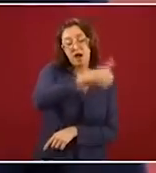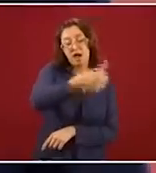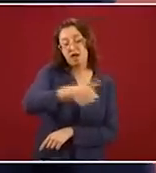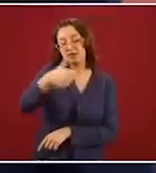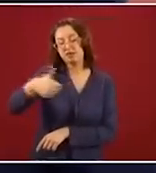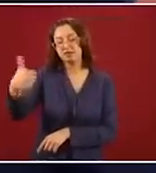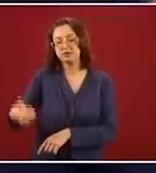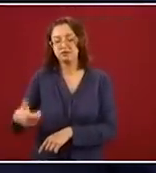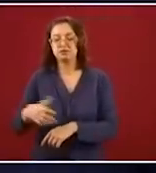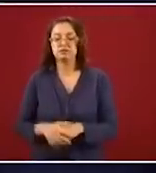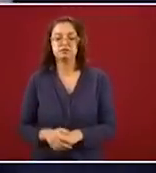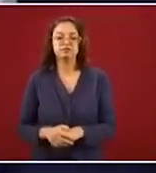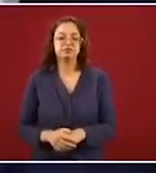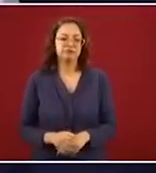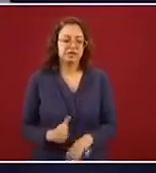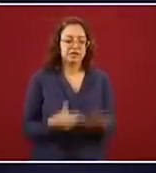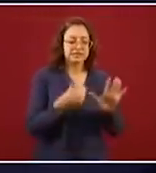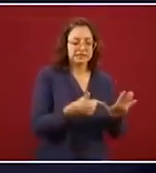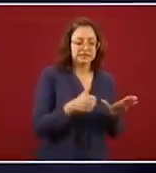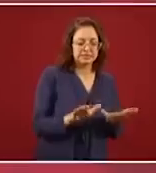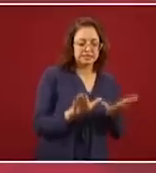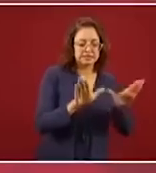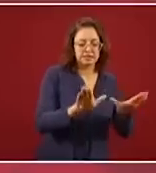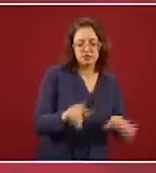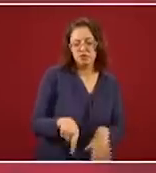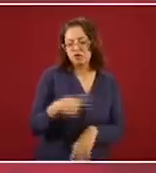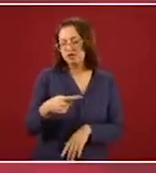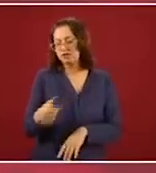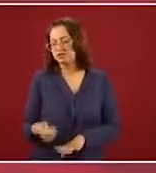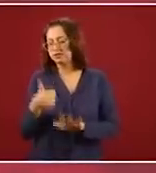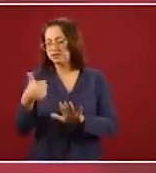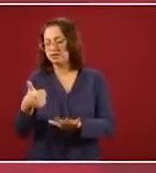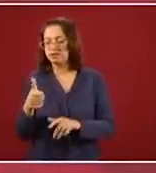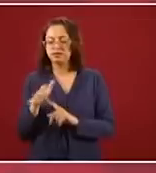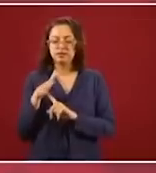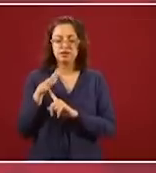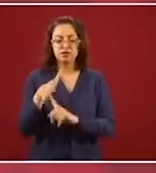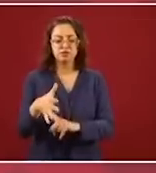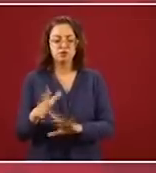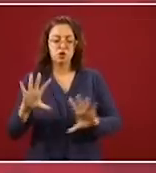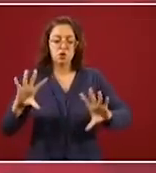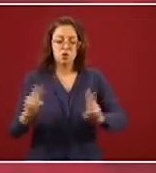sea, 6 aviones y 6 helicópteros, 12, son 12.000 millones.